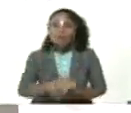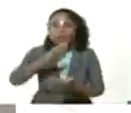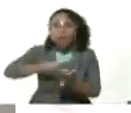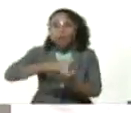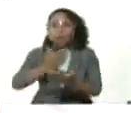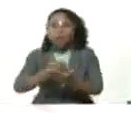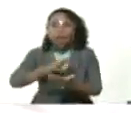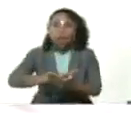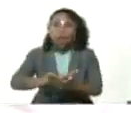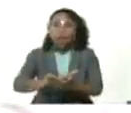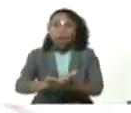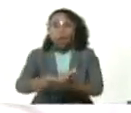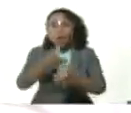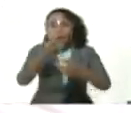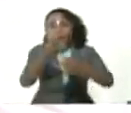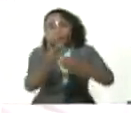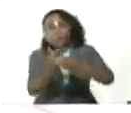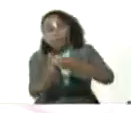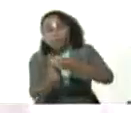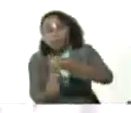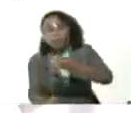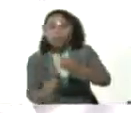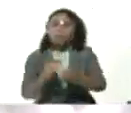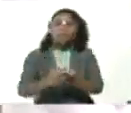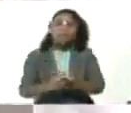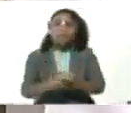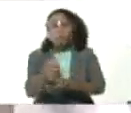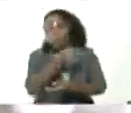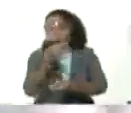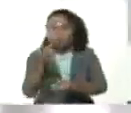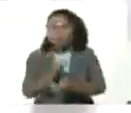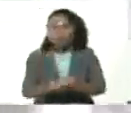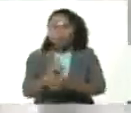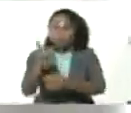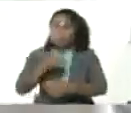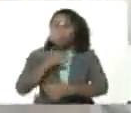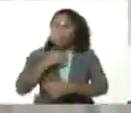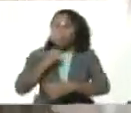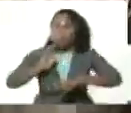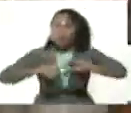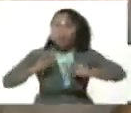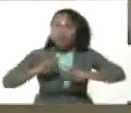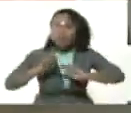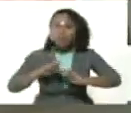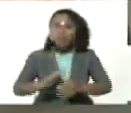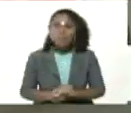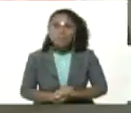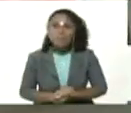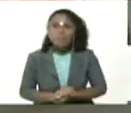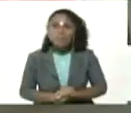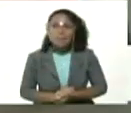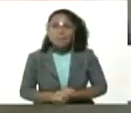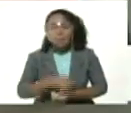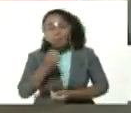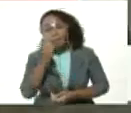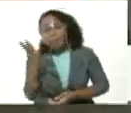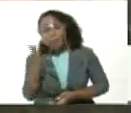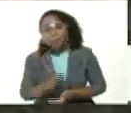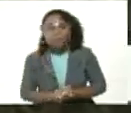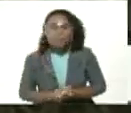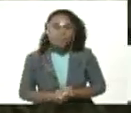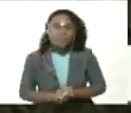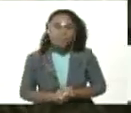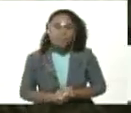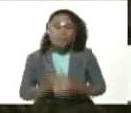tostado y colado. Es correcto. ¿Qué te gusta la salsa, Alexis? Acompáñame por aquí, presidente. Bueno,